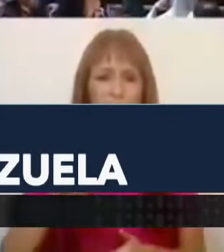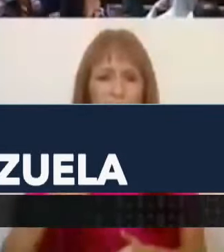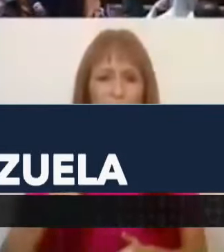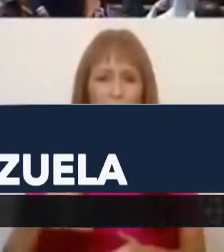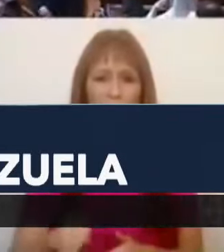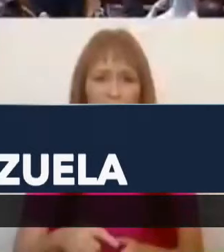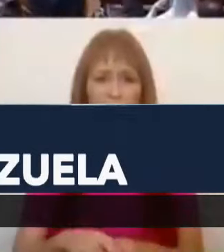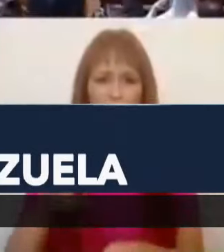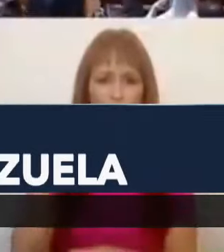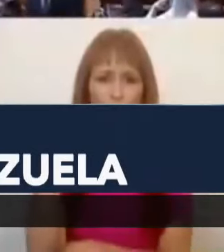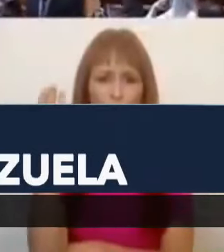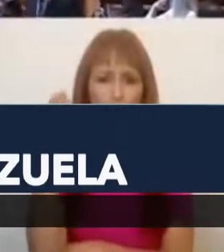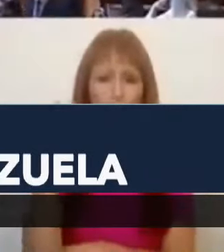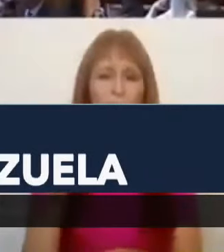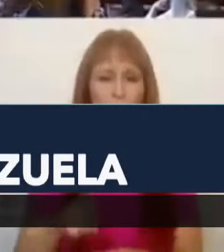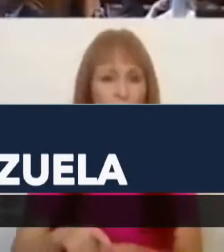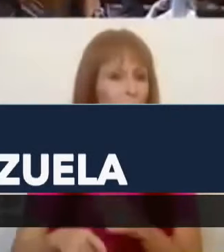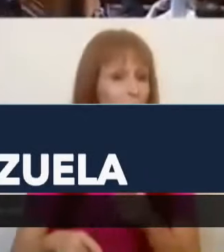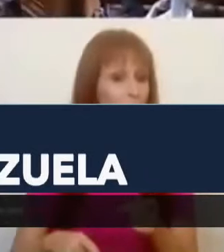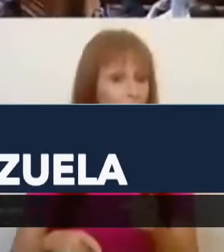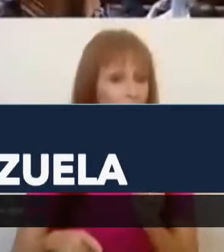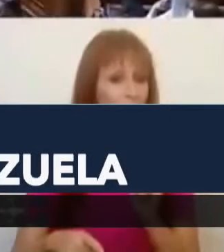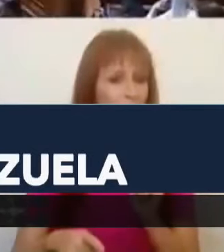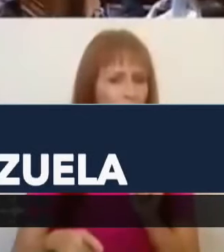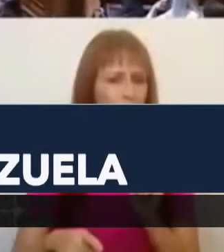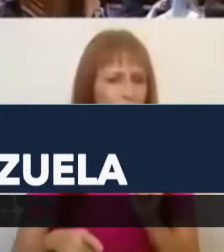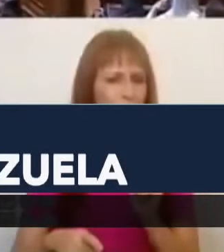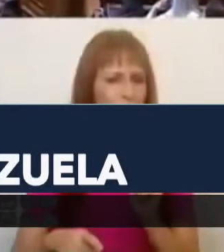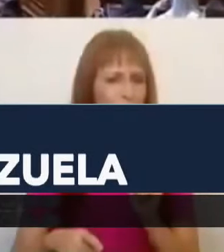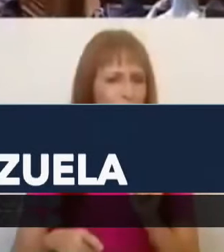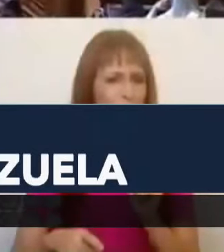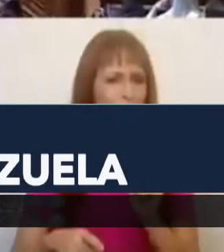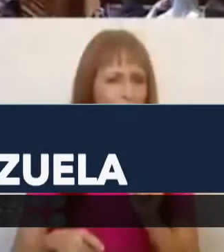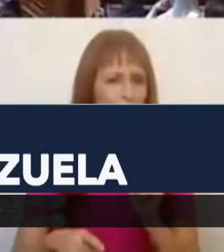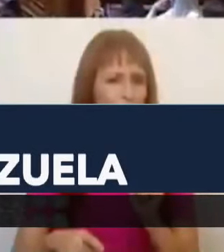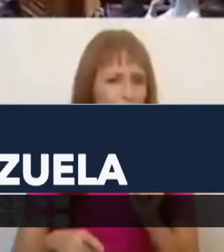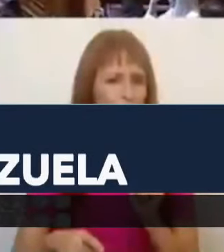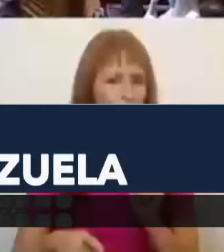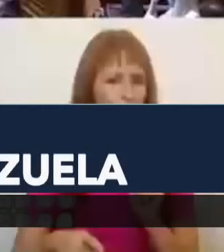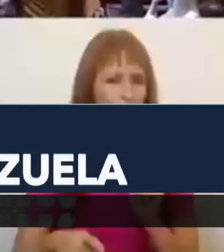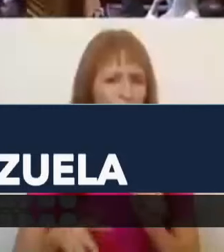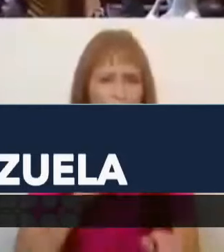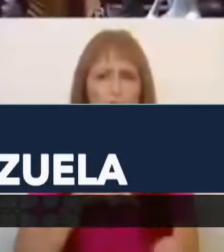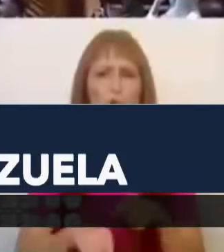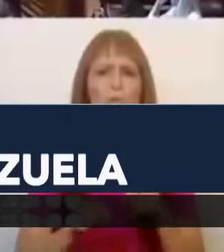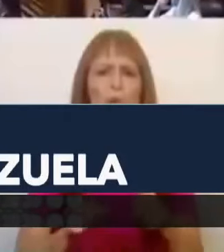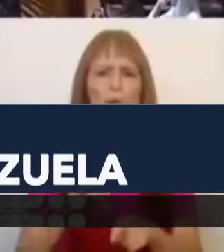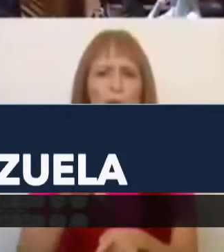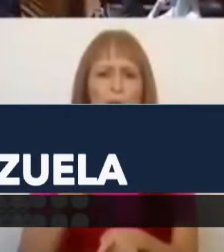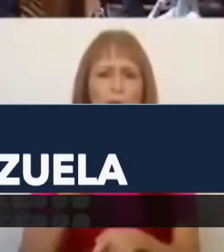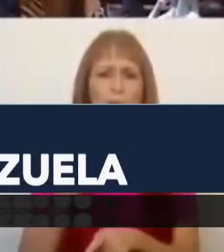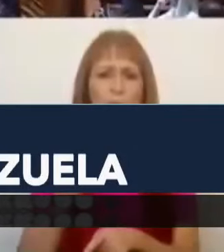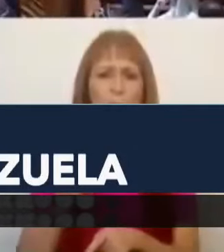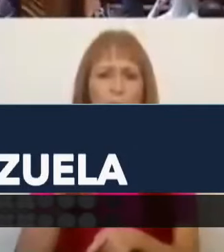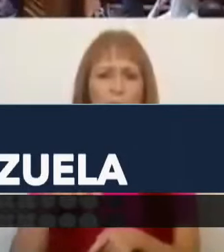el Ecologista Libre. Hubo algunos diputados que rompieron la disciplina de partido y votaron de forma diferente al grueso